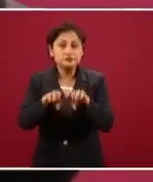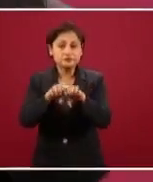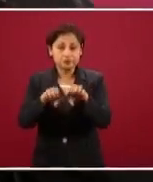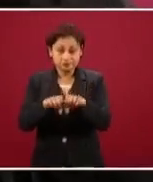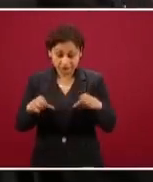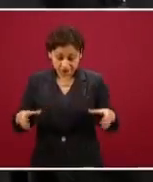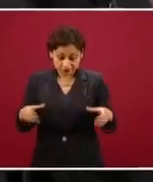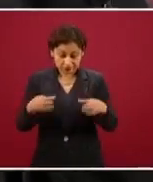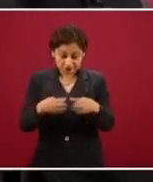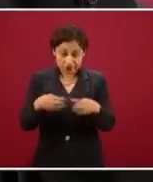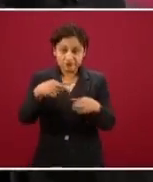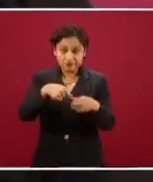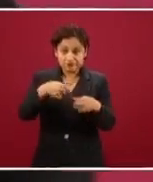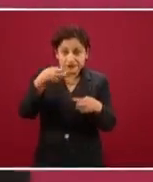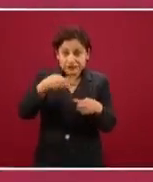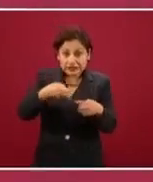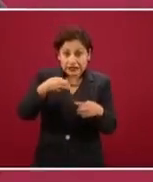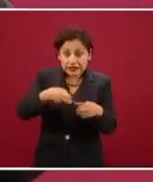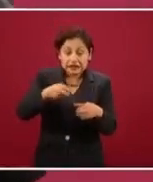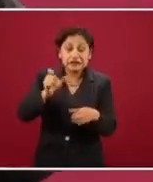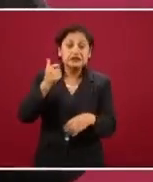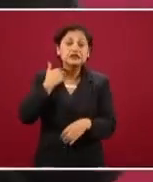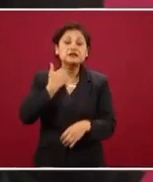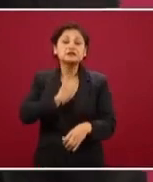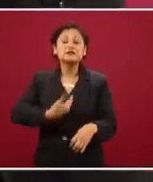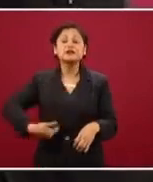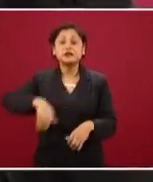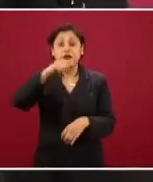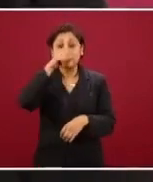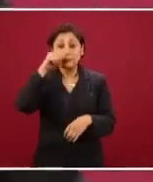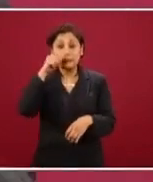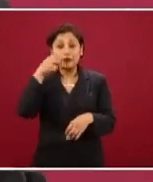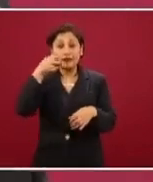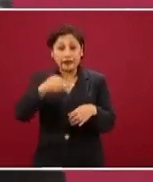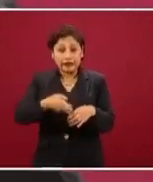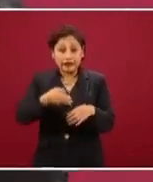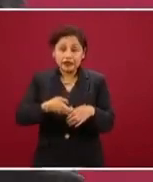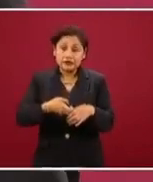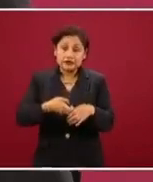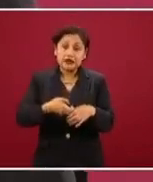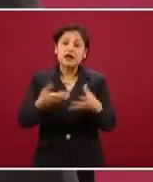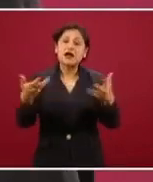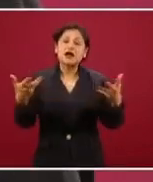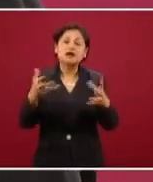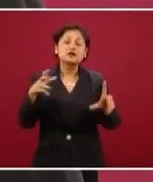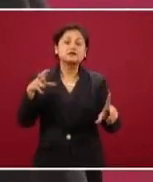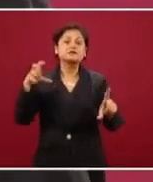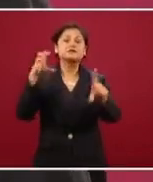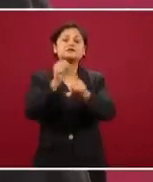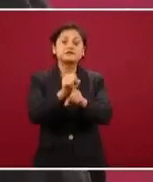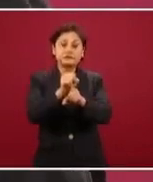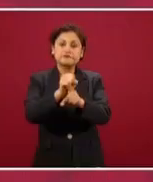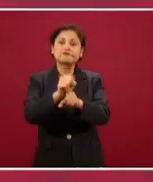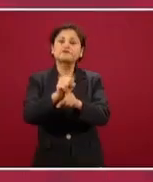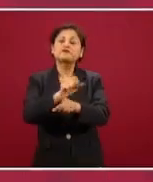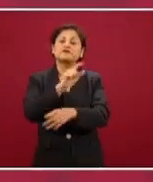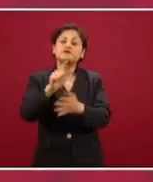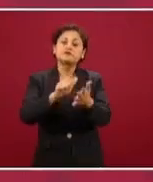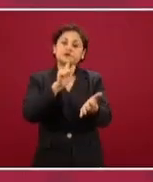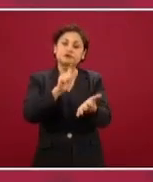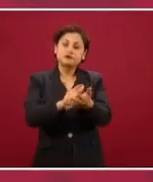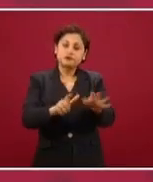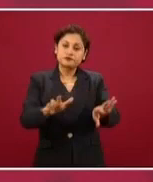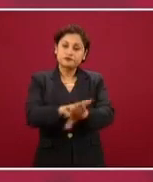se llevó a cabo la reforma, y con ese gabinete se enfrentó la intervención francesa y